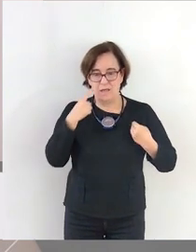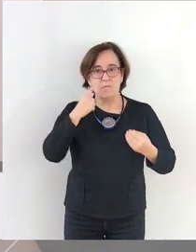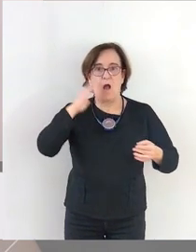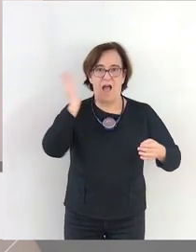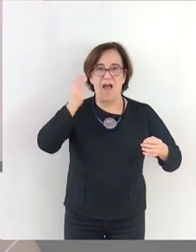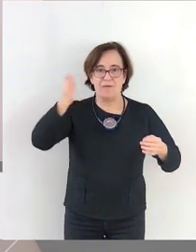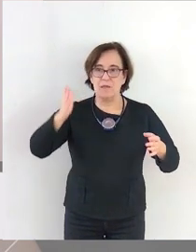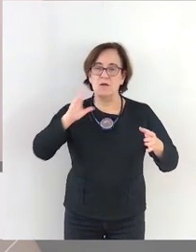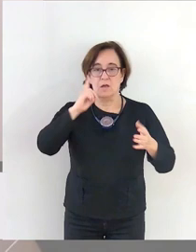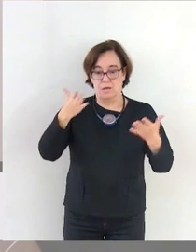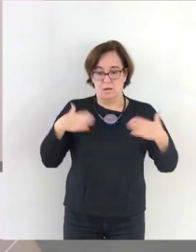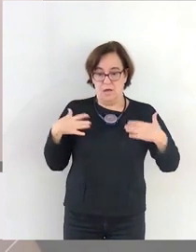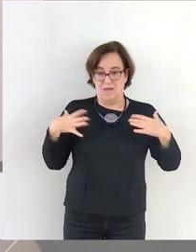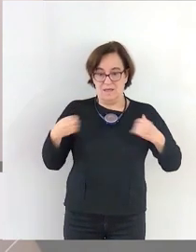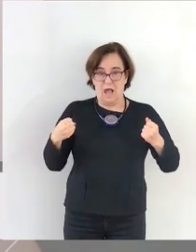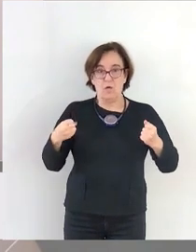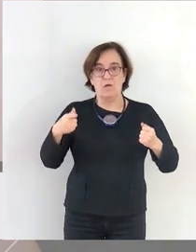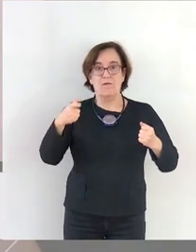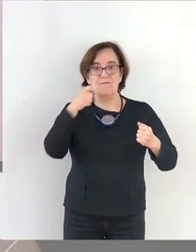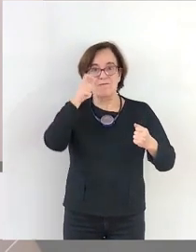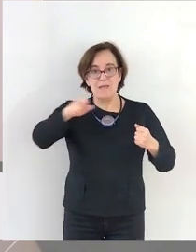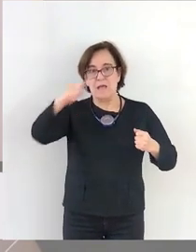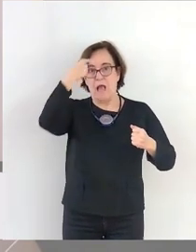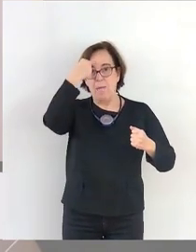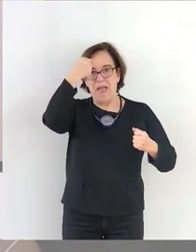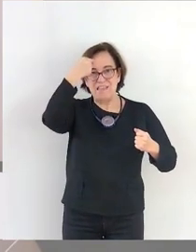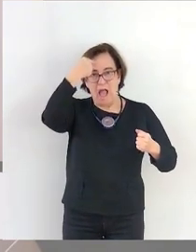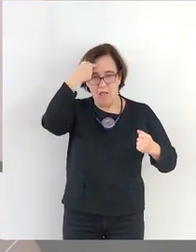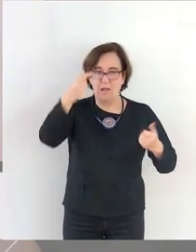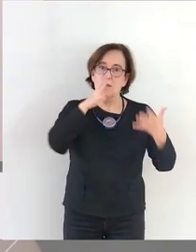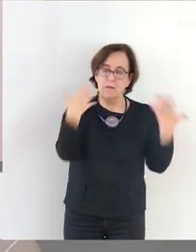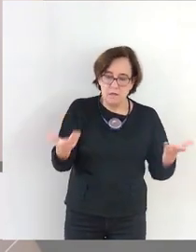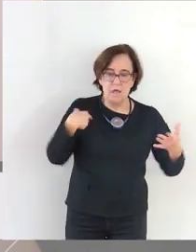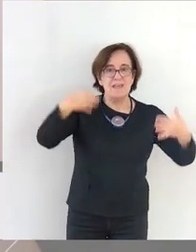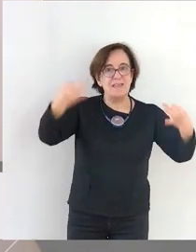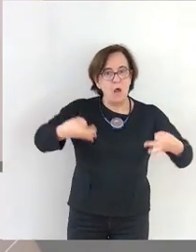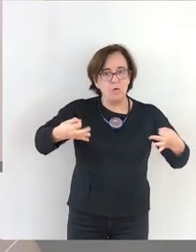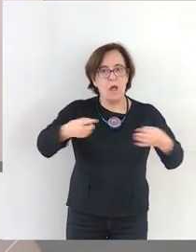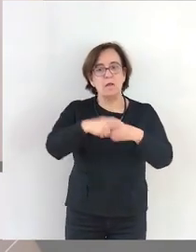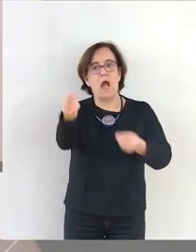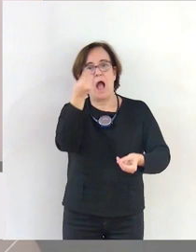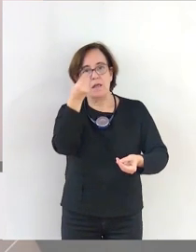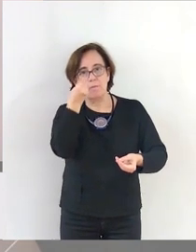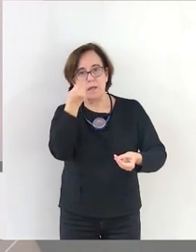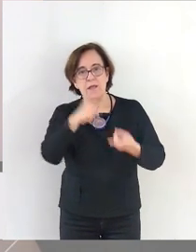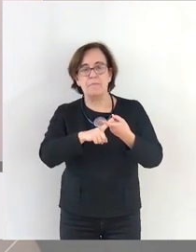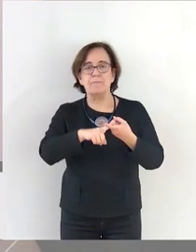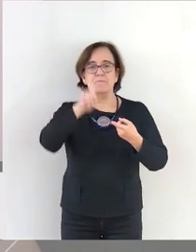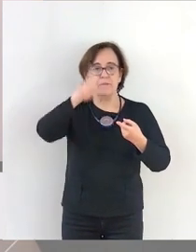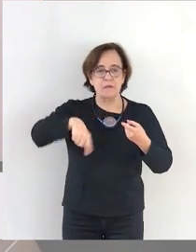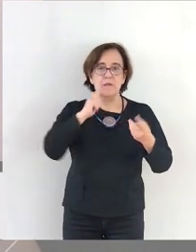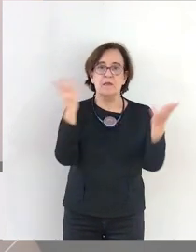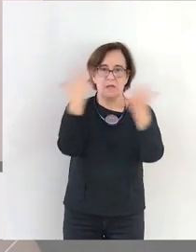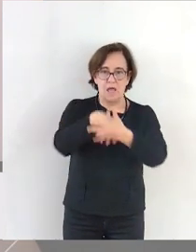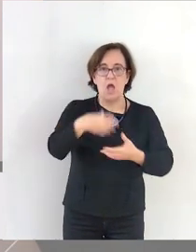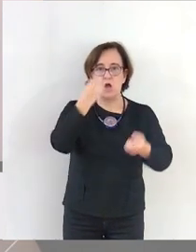afectados desde nuestra salud física y mental hasta nuestra seguridad alimentaria hídrica